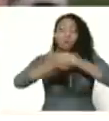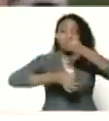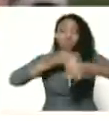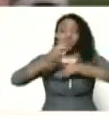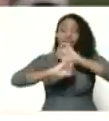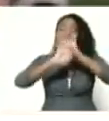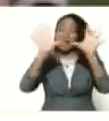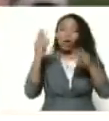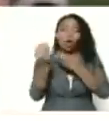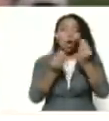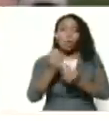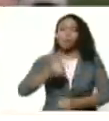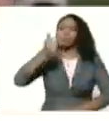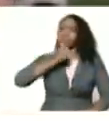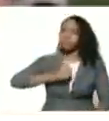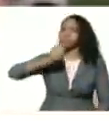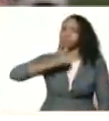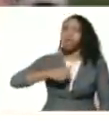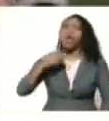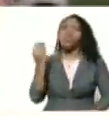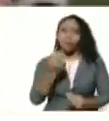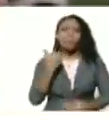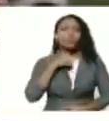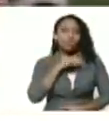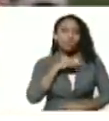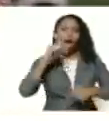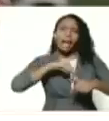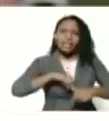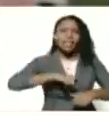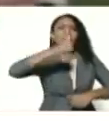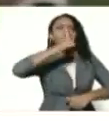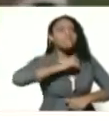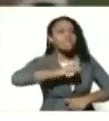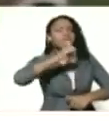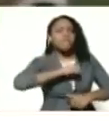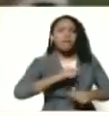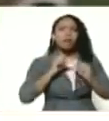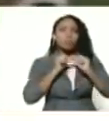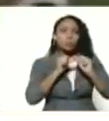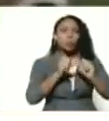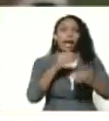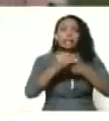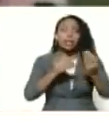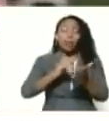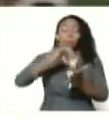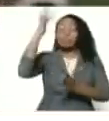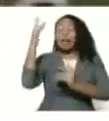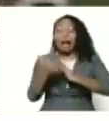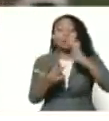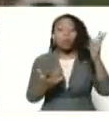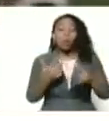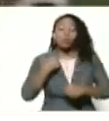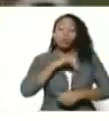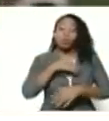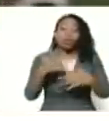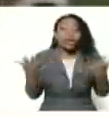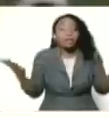resistido. ¿Cómo hemos resistido para mantener, haciendo un milagro que